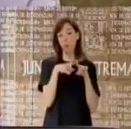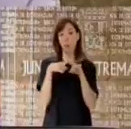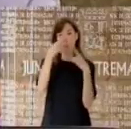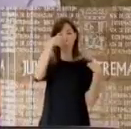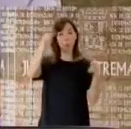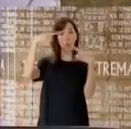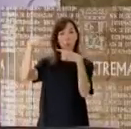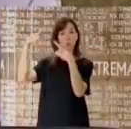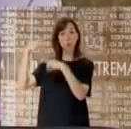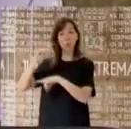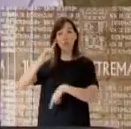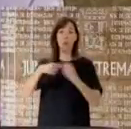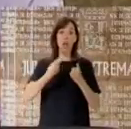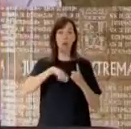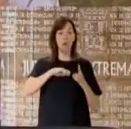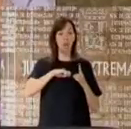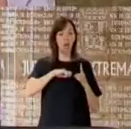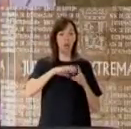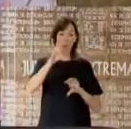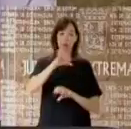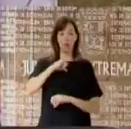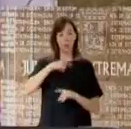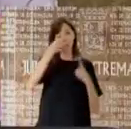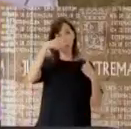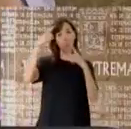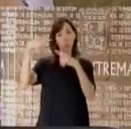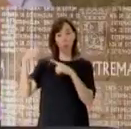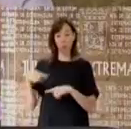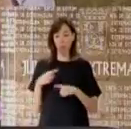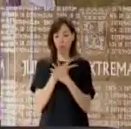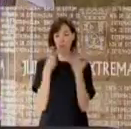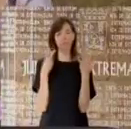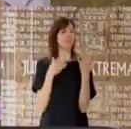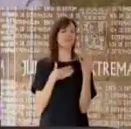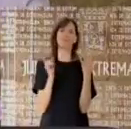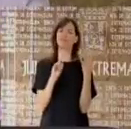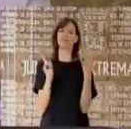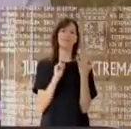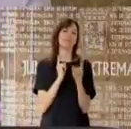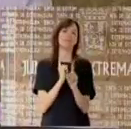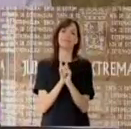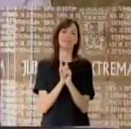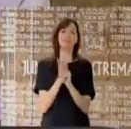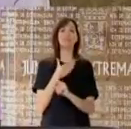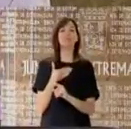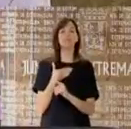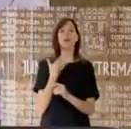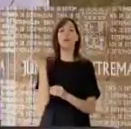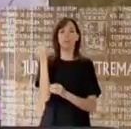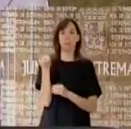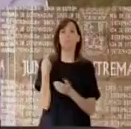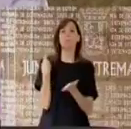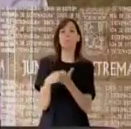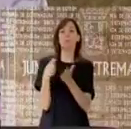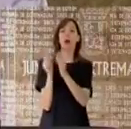en 17. No, queremos unos pagos básicos directos comunes. Queremos,